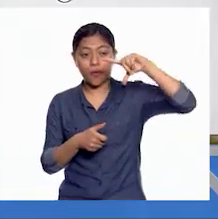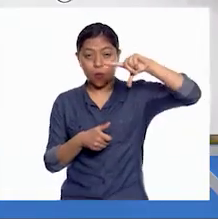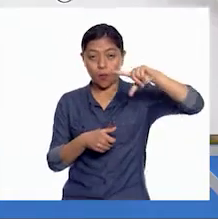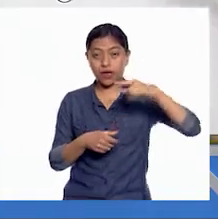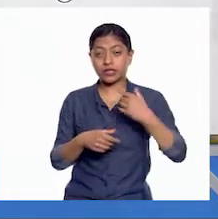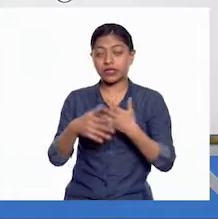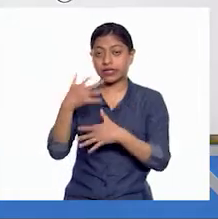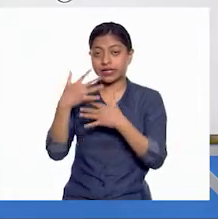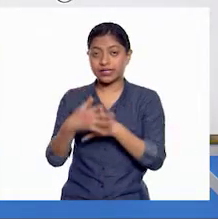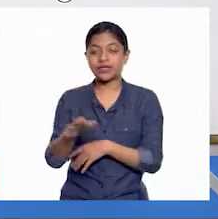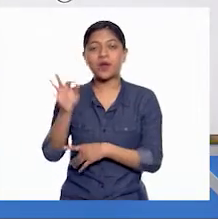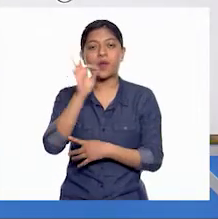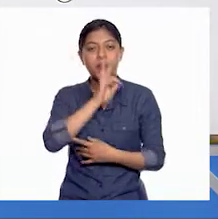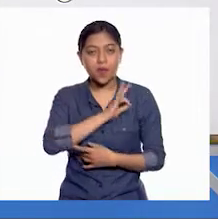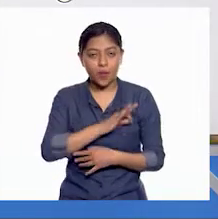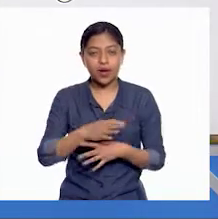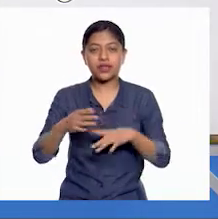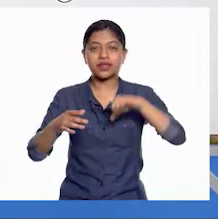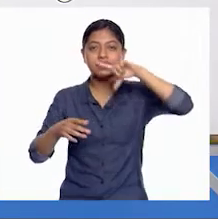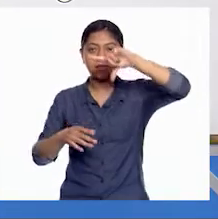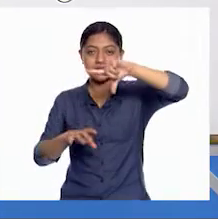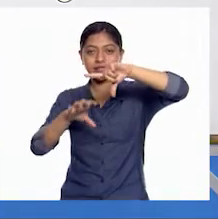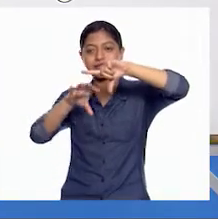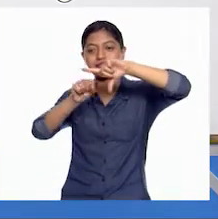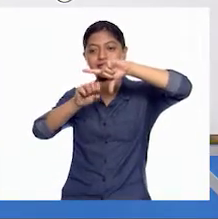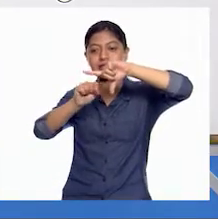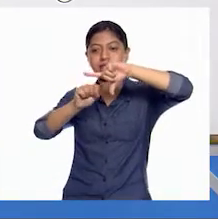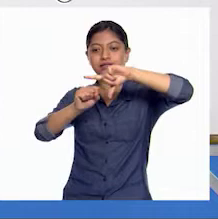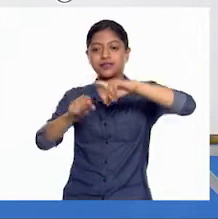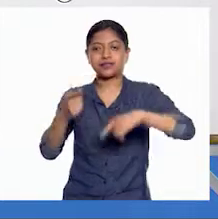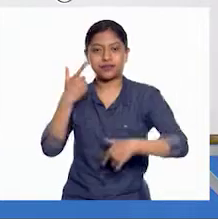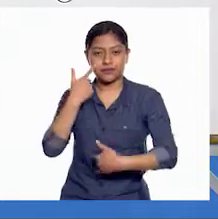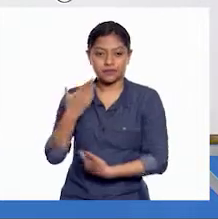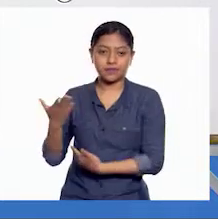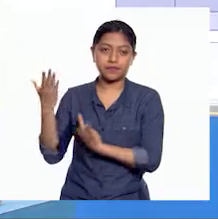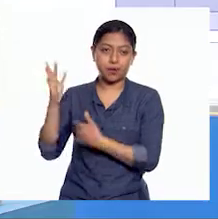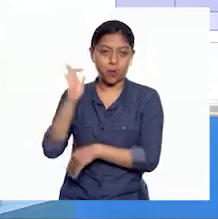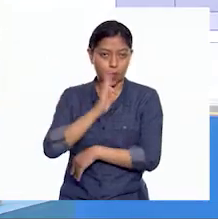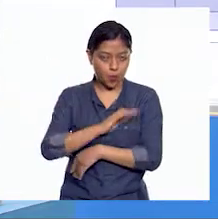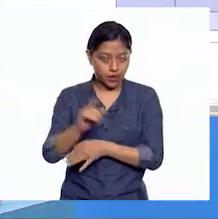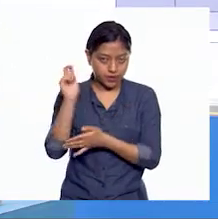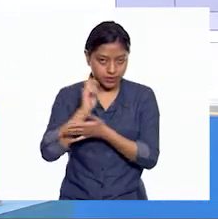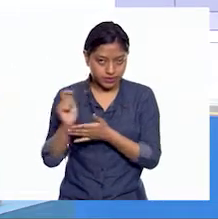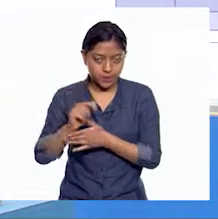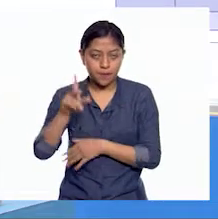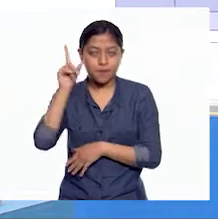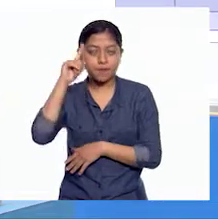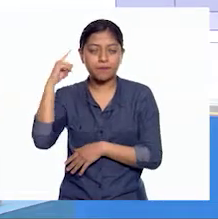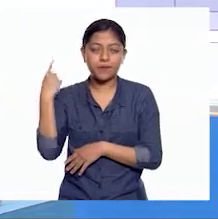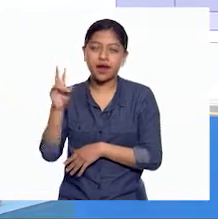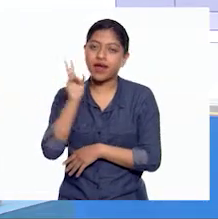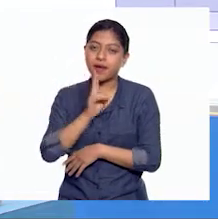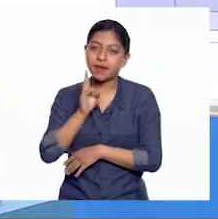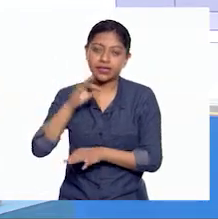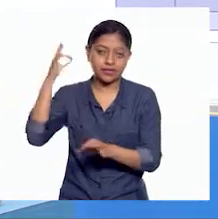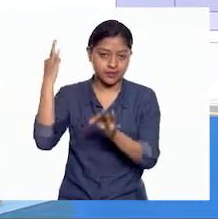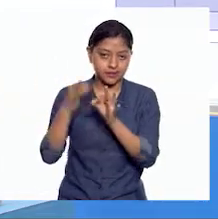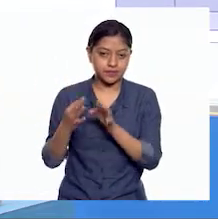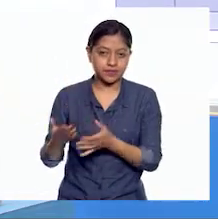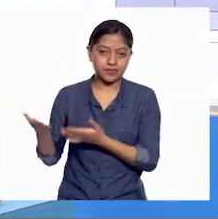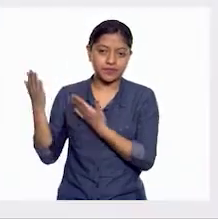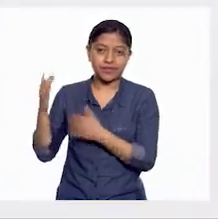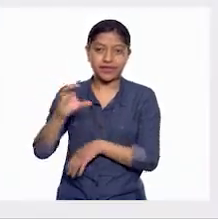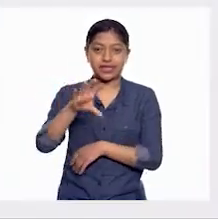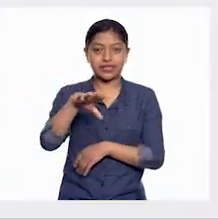Sí, y lo podemos comprobar igual haciendo nuestra operación. Tenemos 60... Y